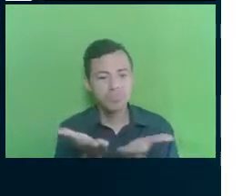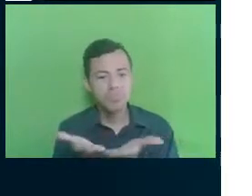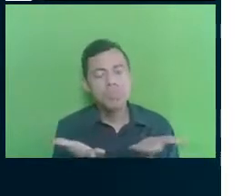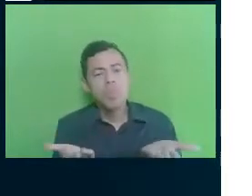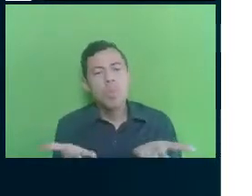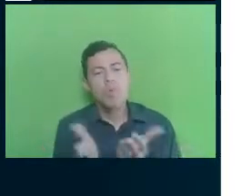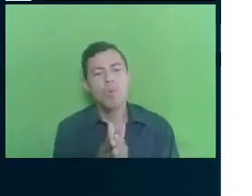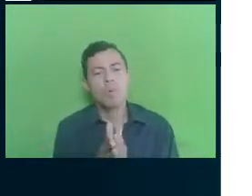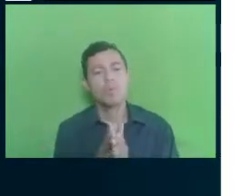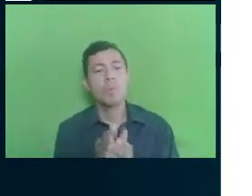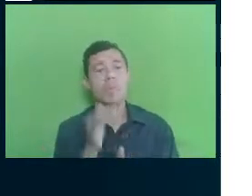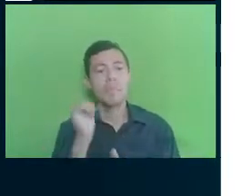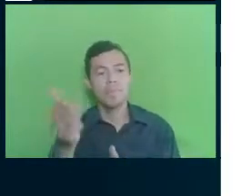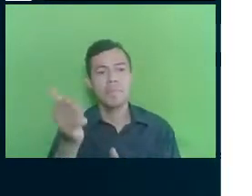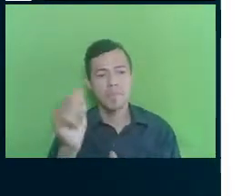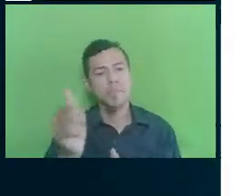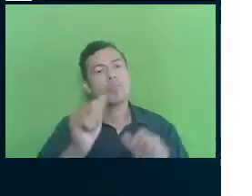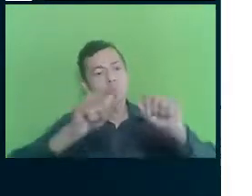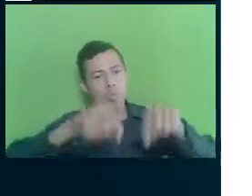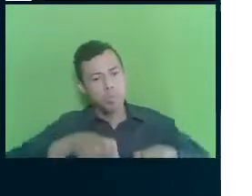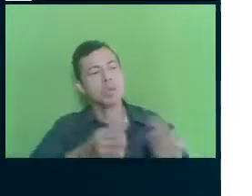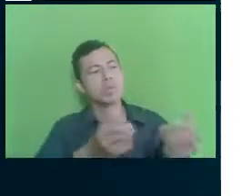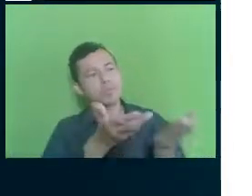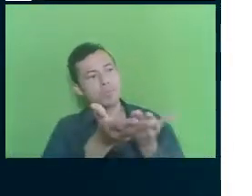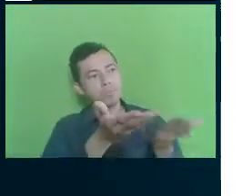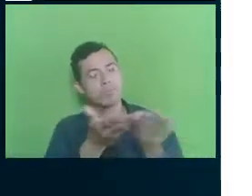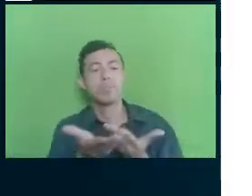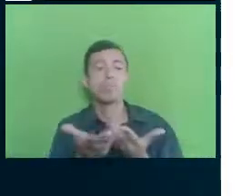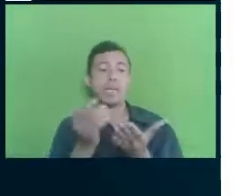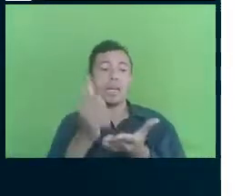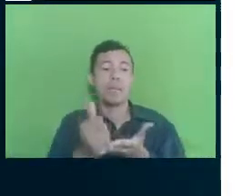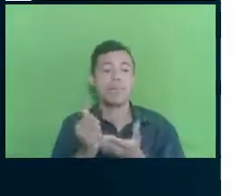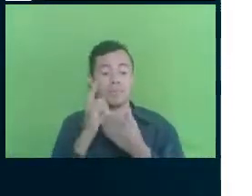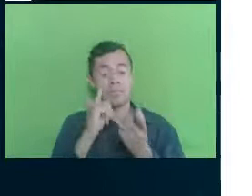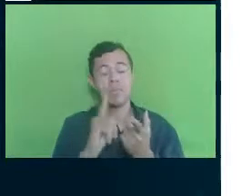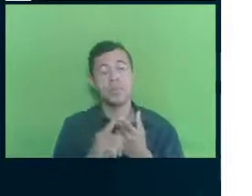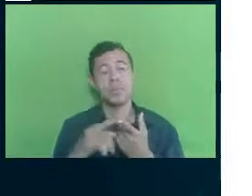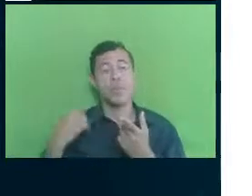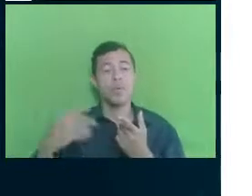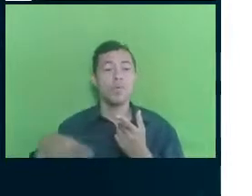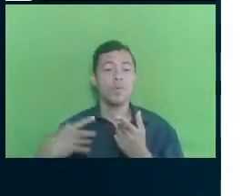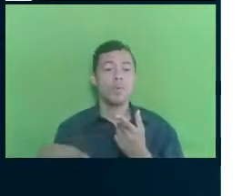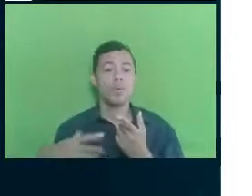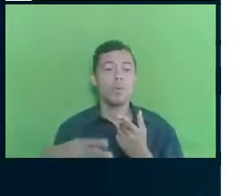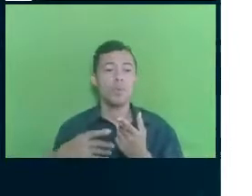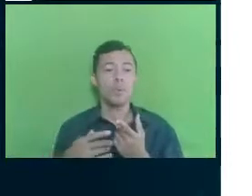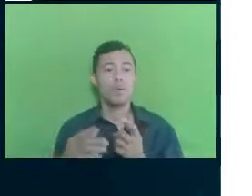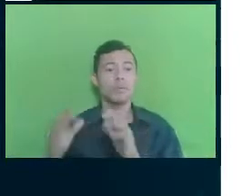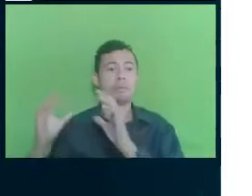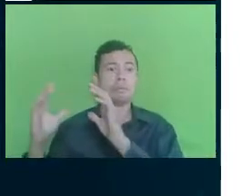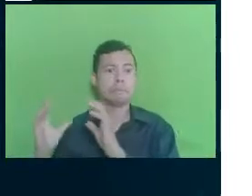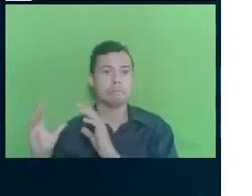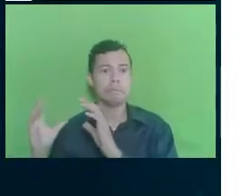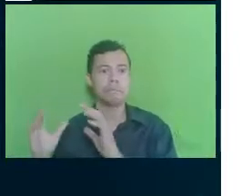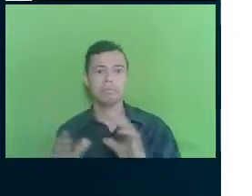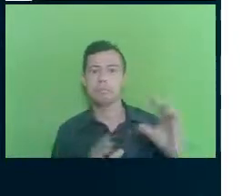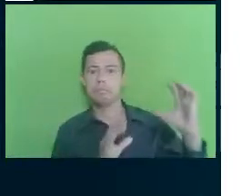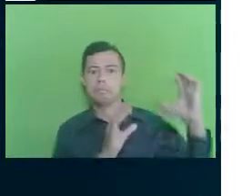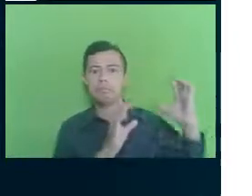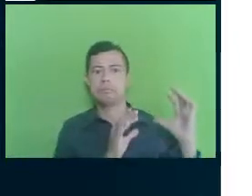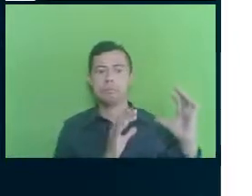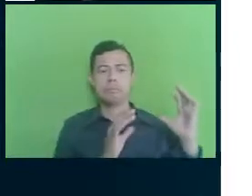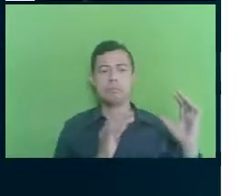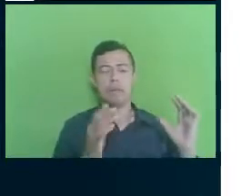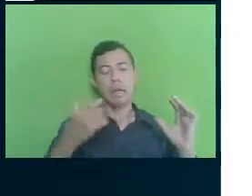sean autoservidos, por decirlo así, puede simplificar mucho esa carga operacional que